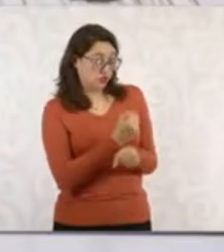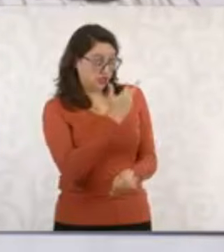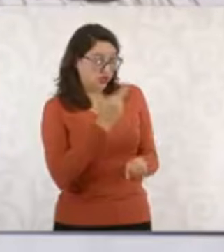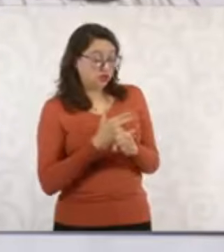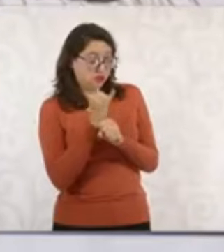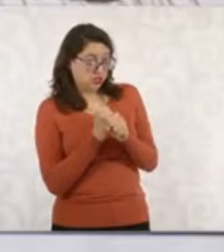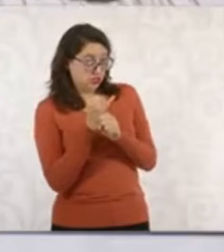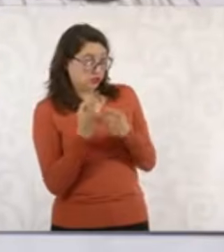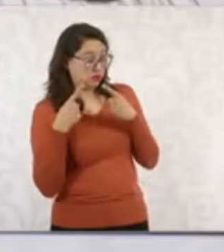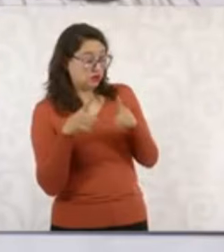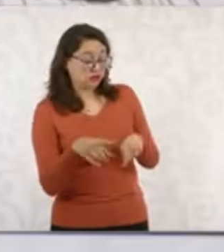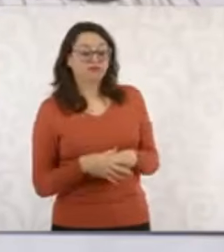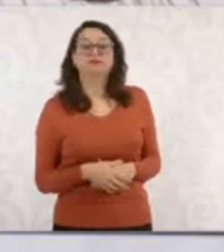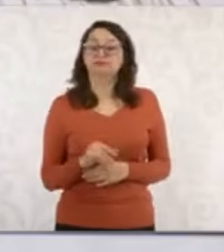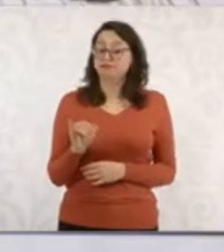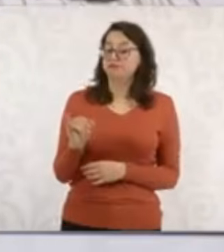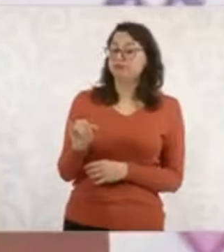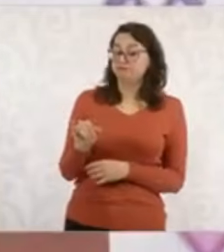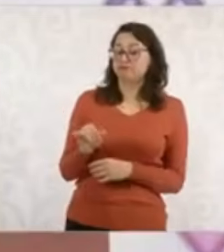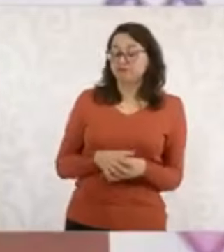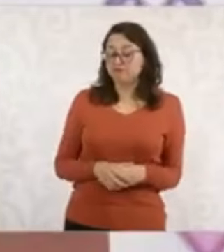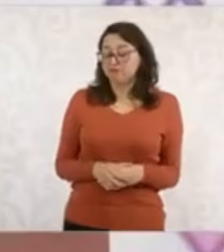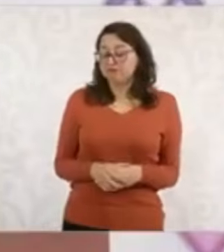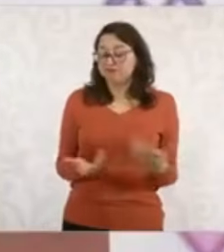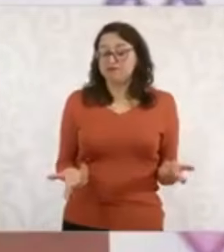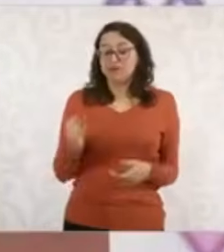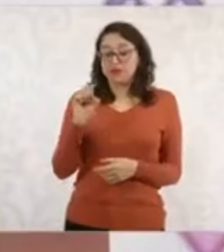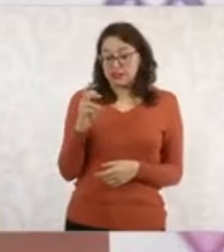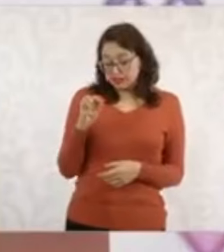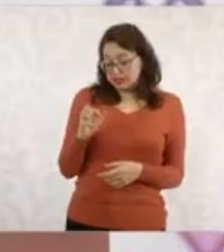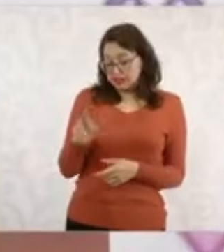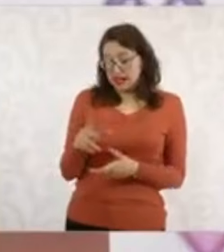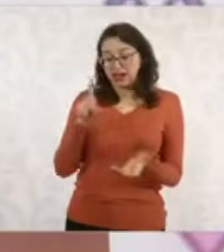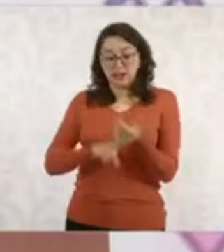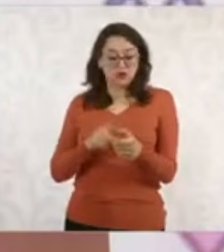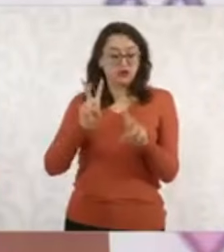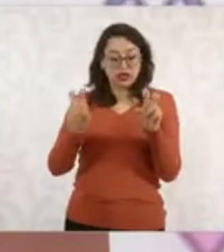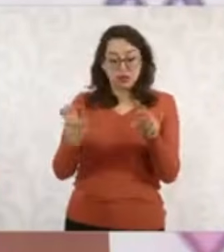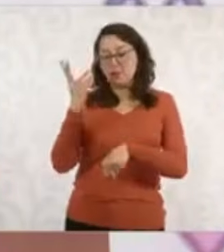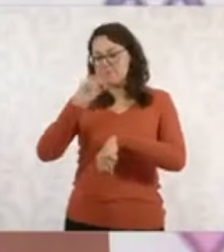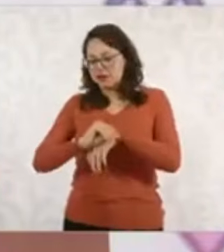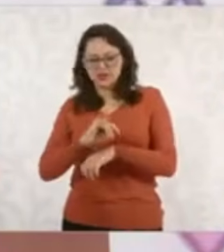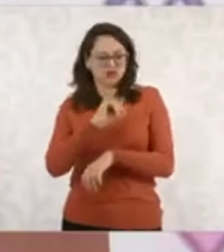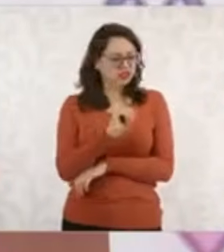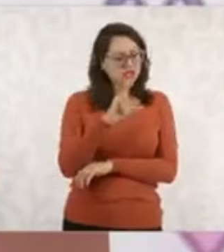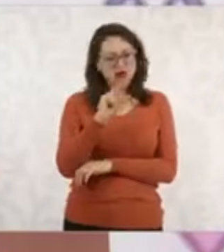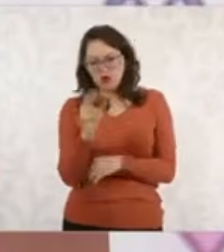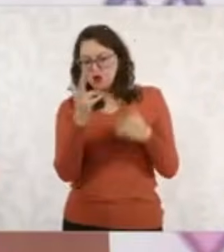Energía, sí. Okay. Sobre todo Secretaría de Energía, a través de los permisos que ha dado, de cómo ha